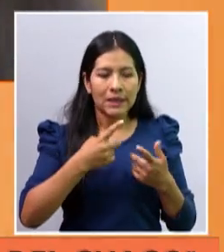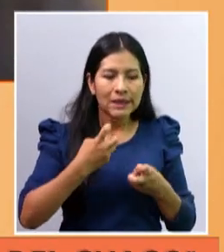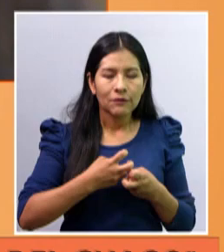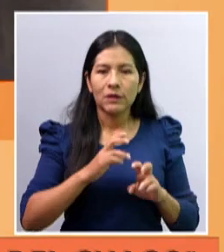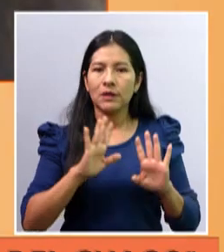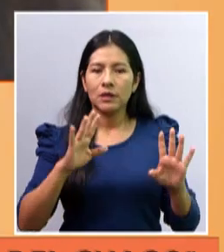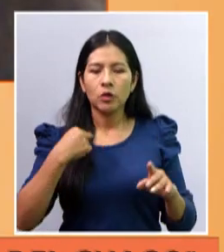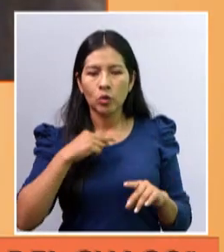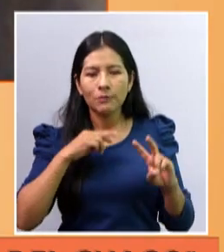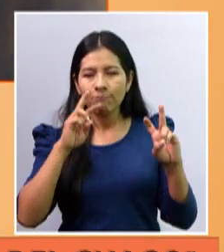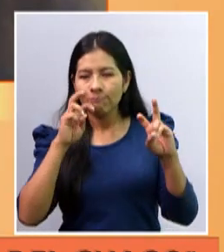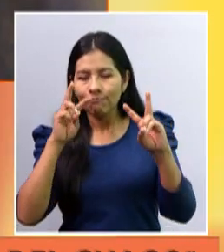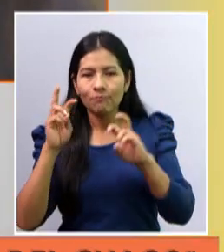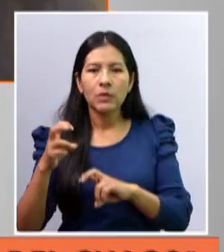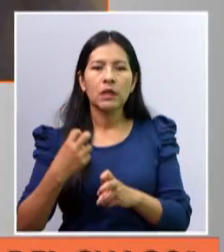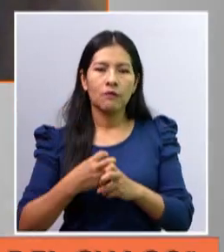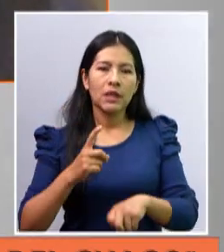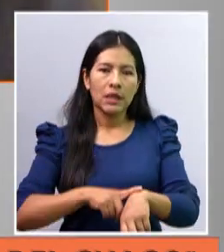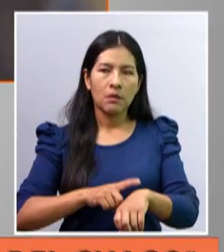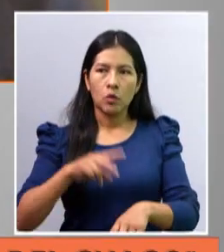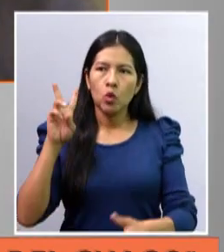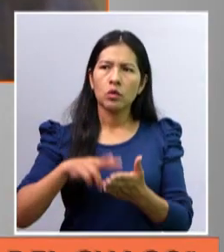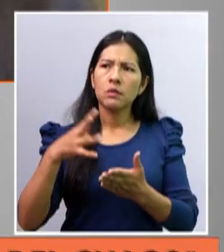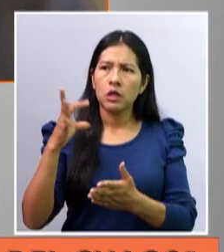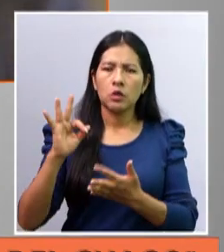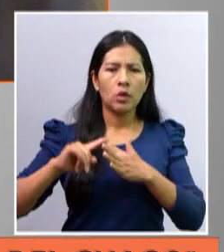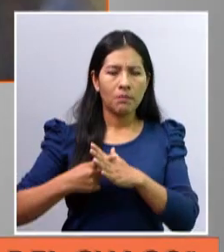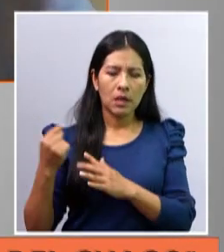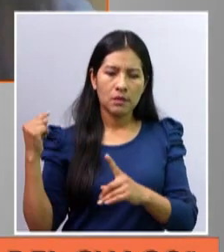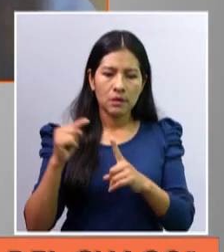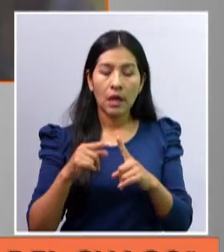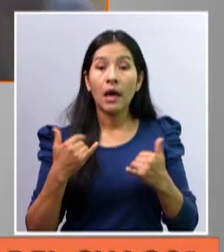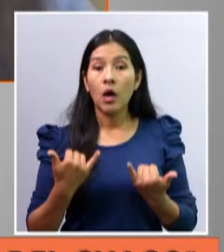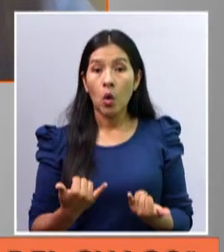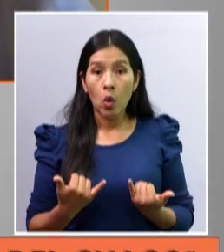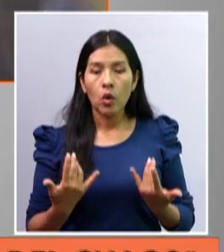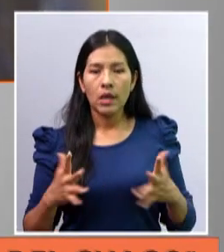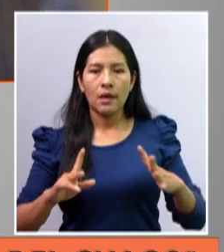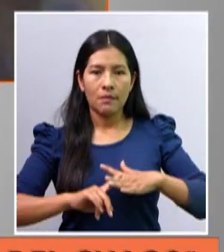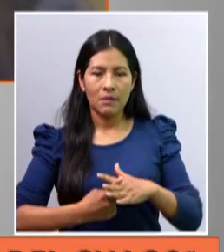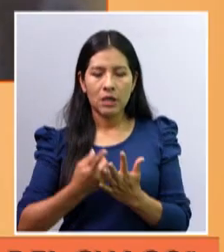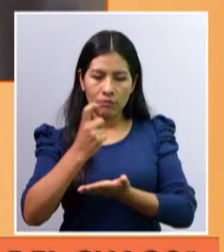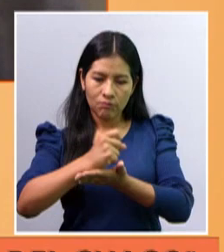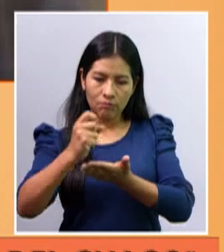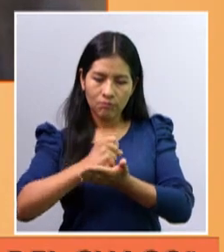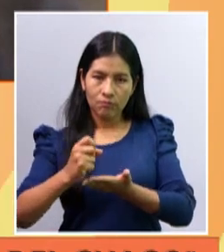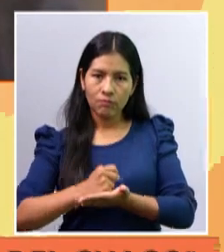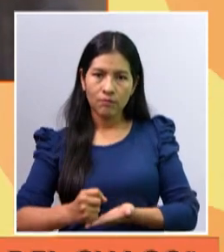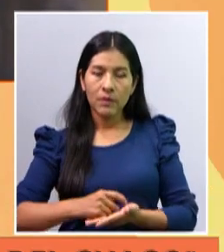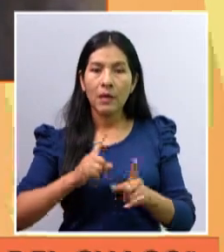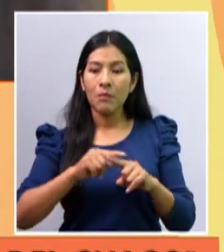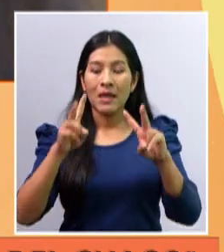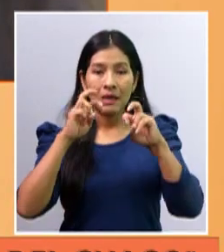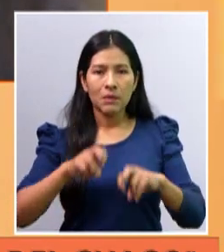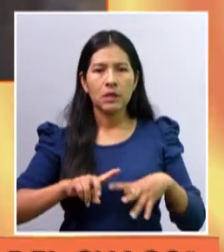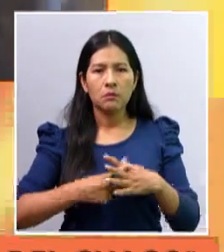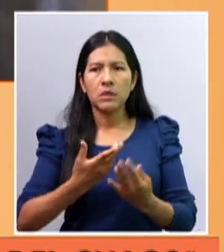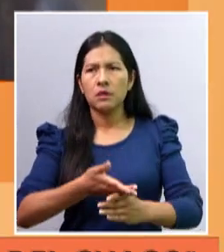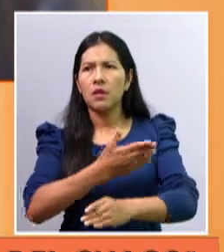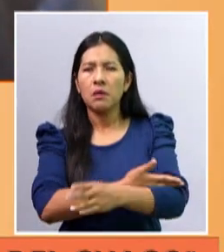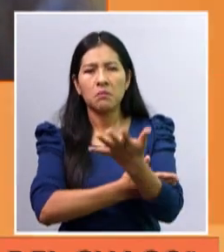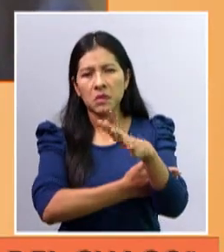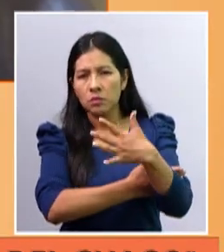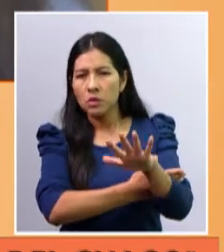tomó un tiempo hacerlo desde el 2019 y hoy empecé a escribirlo pero la investigación la empezó un poquito antes a partir del